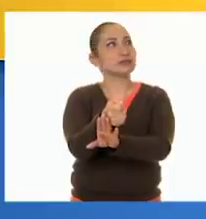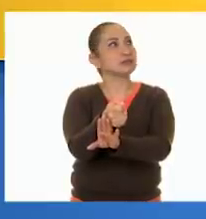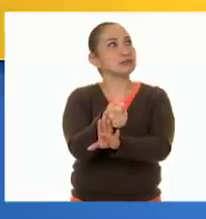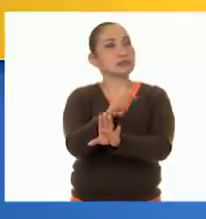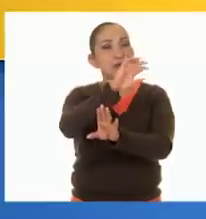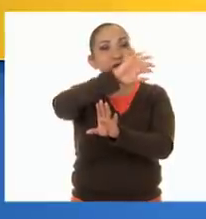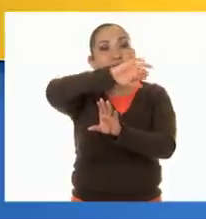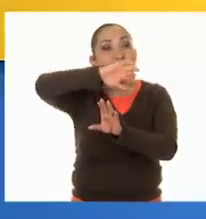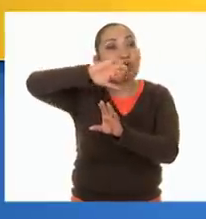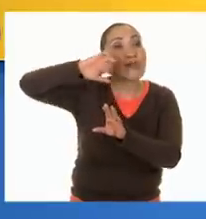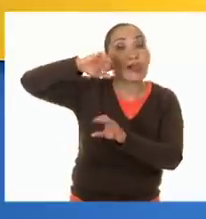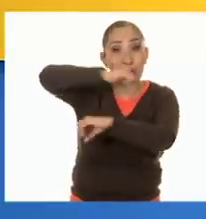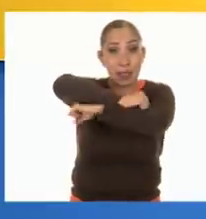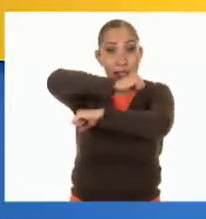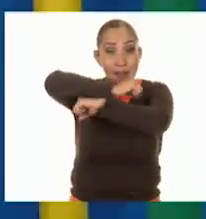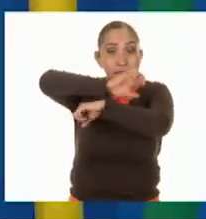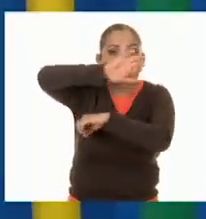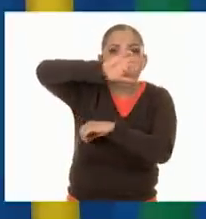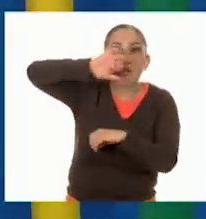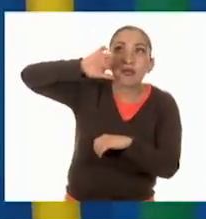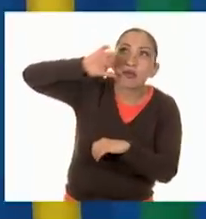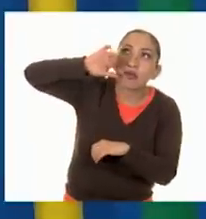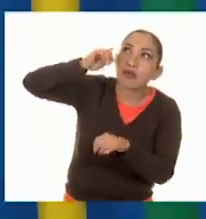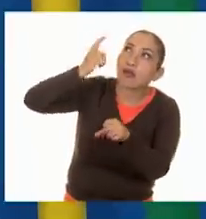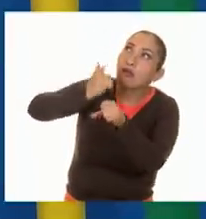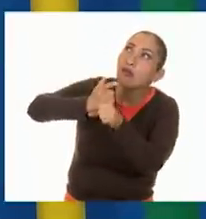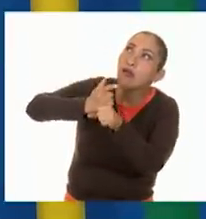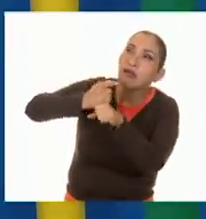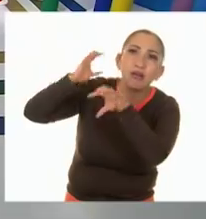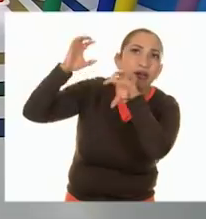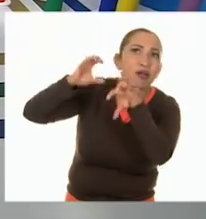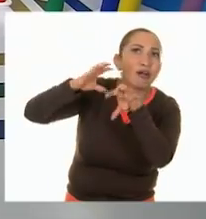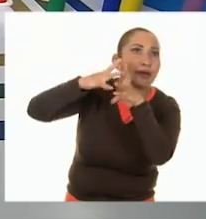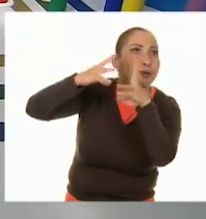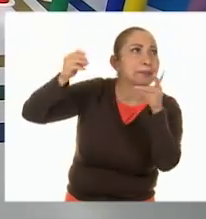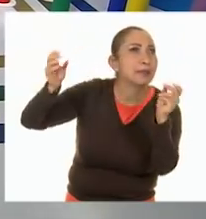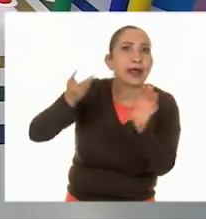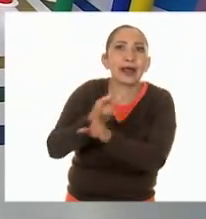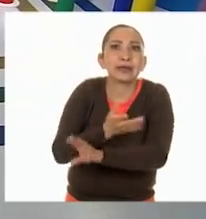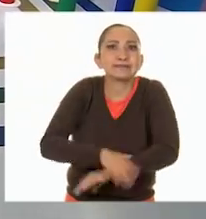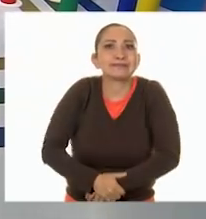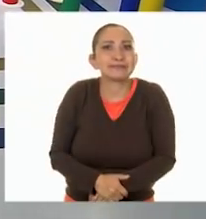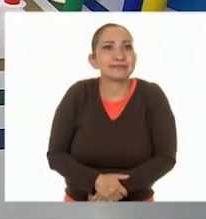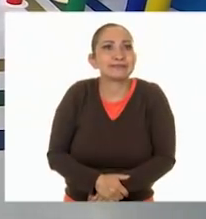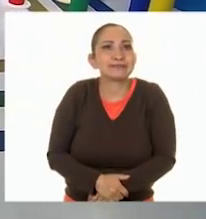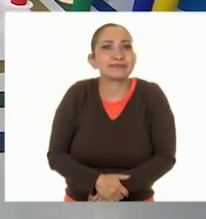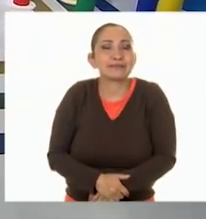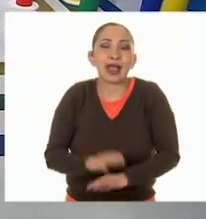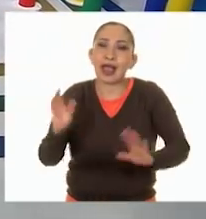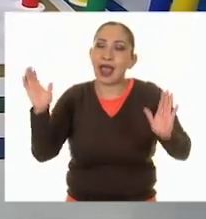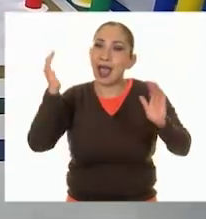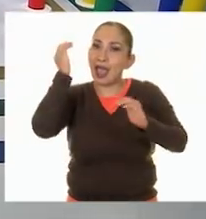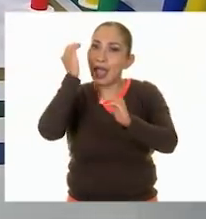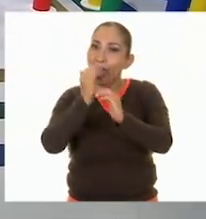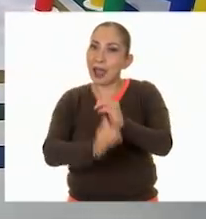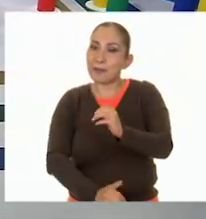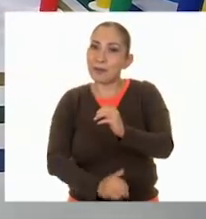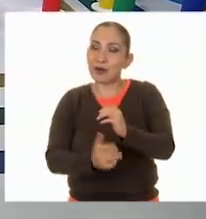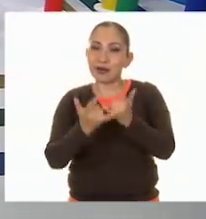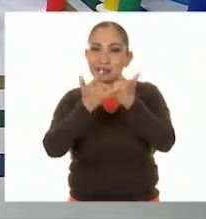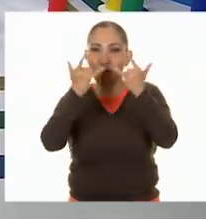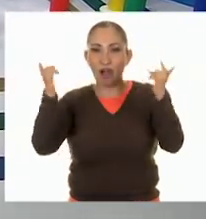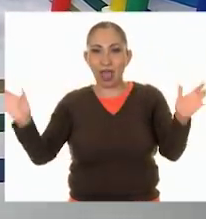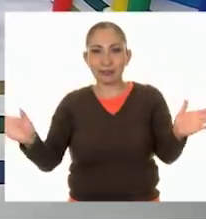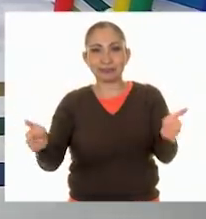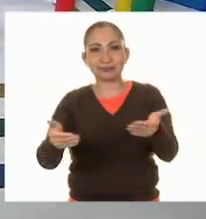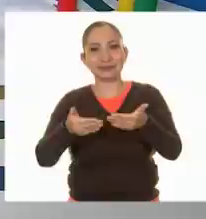nos asomamos por la ventana para darnos cuenta de que la tormenta ya había pasado. Y colorín colorado, este